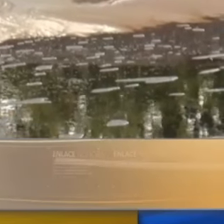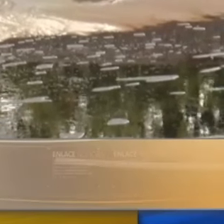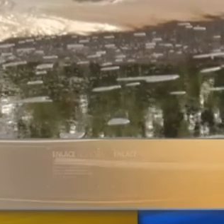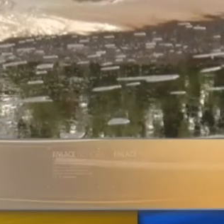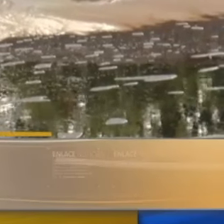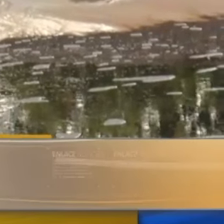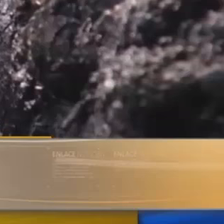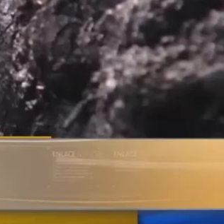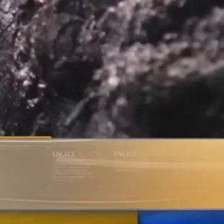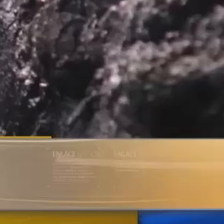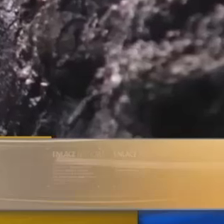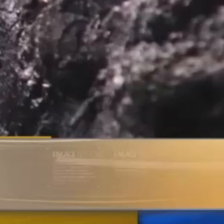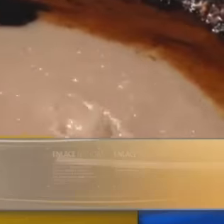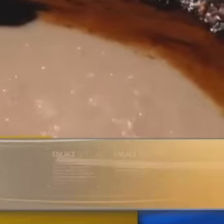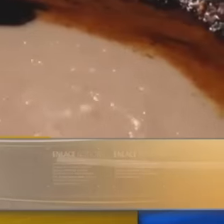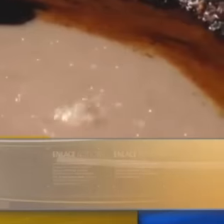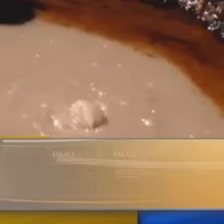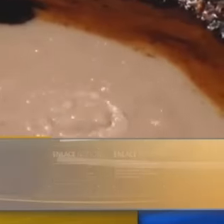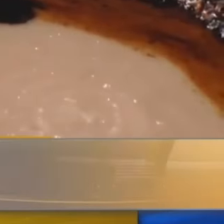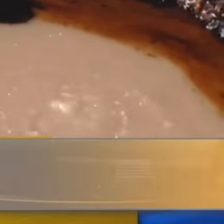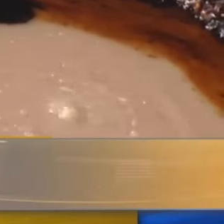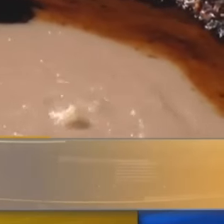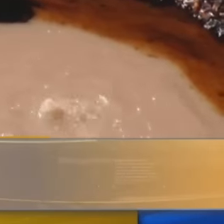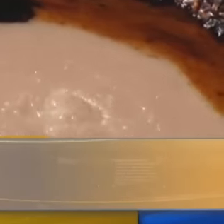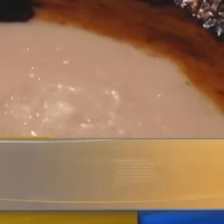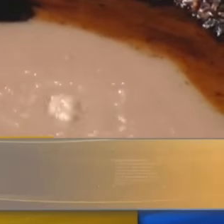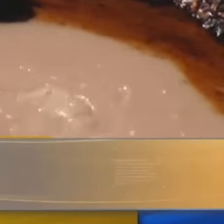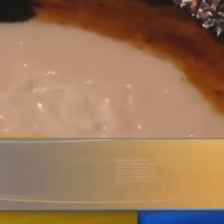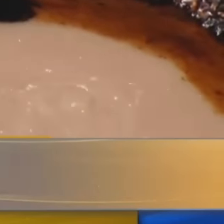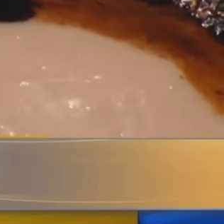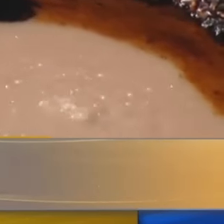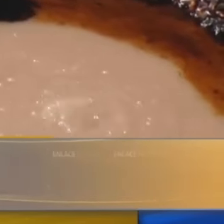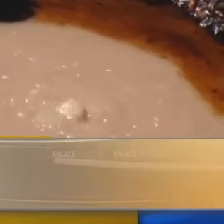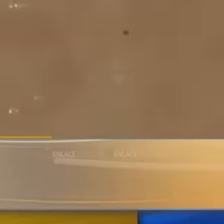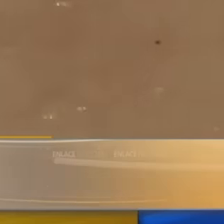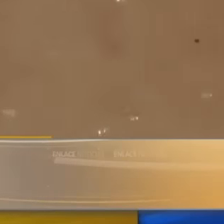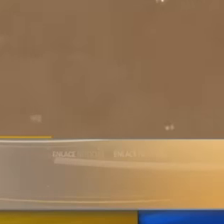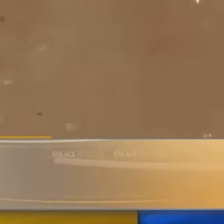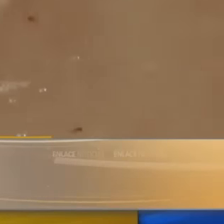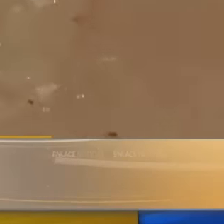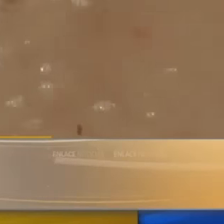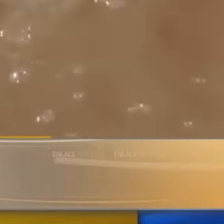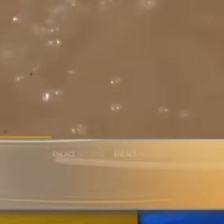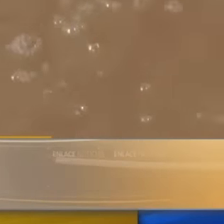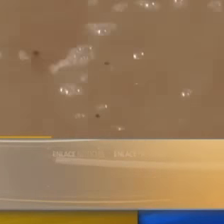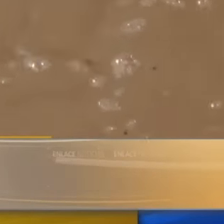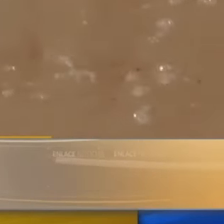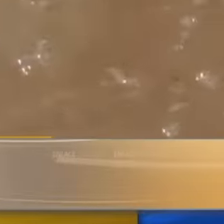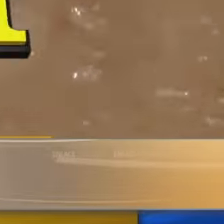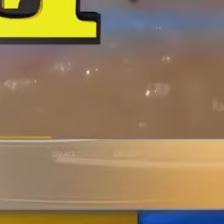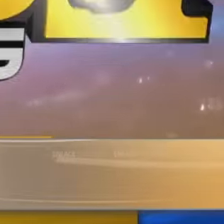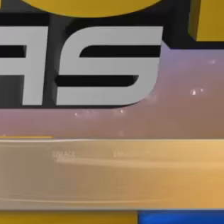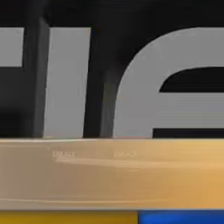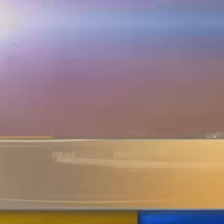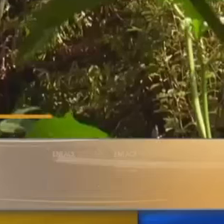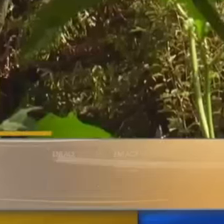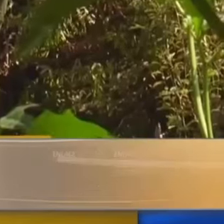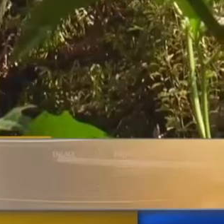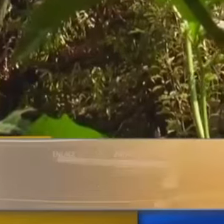compañía petrolera hace un llamado al dueño del predio para que se permita el ingreso de sus trabajadores a fin de adelantar contingencia al derrame de hidrocarburos